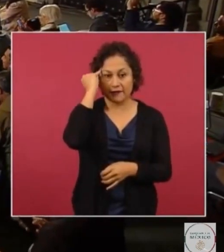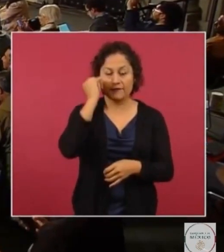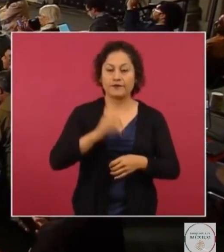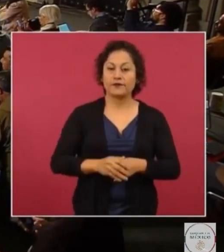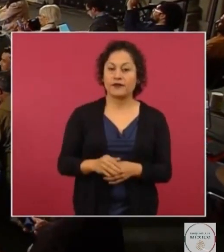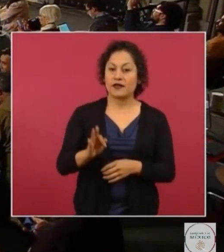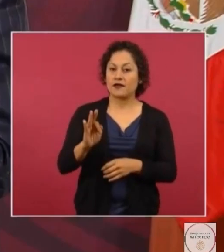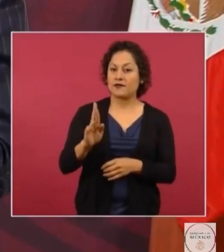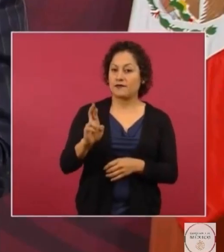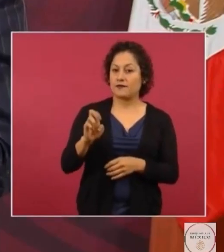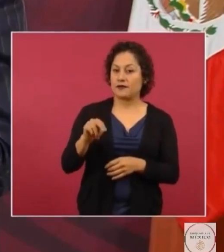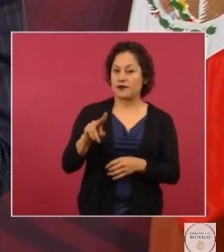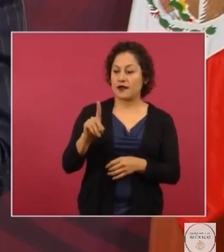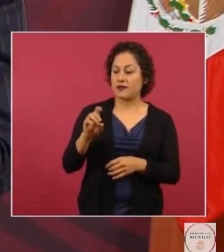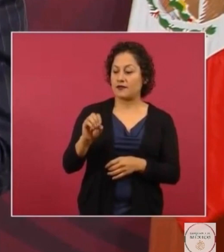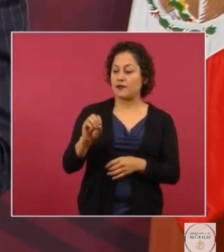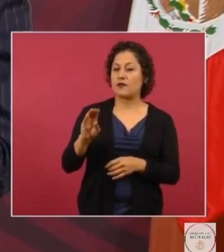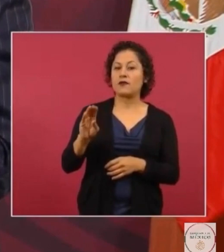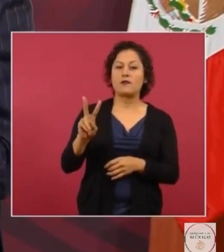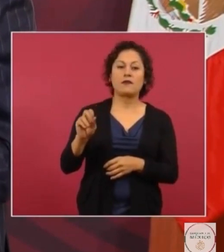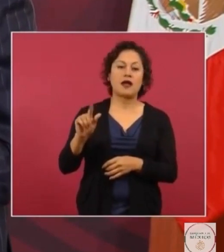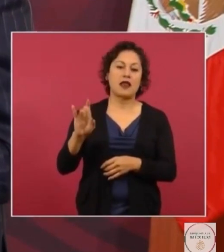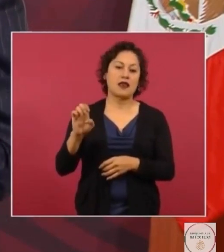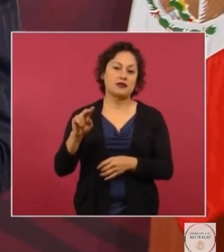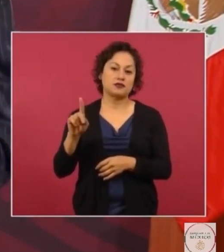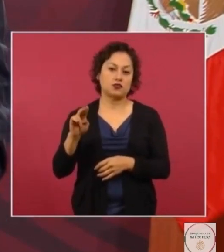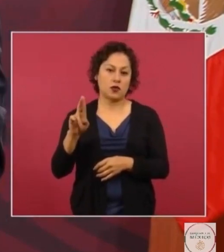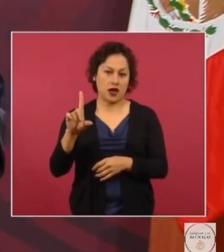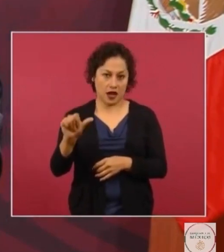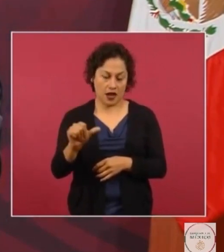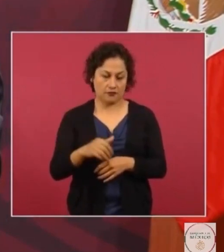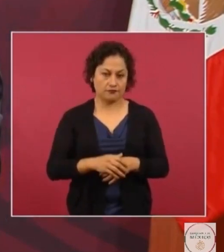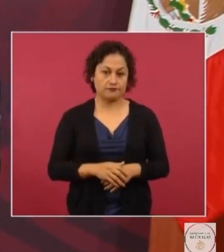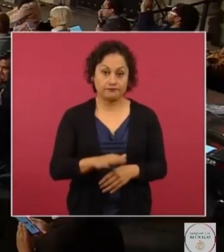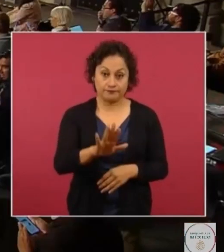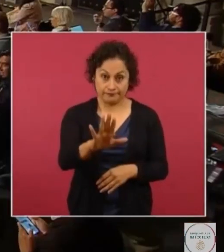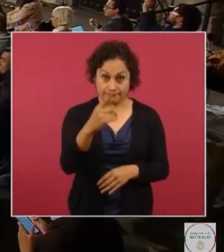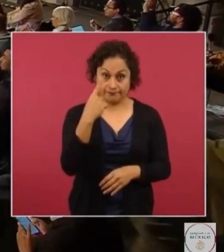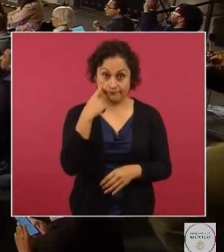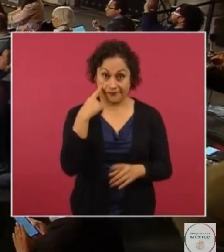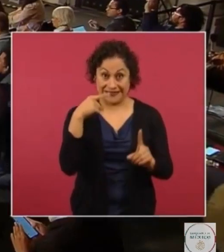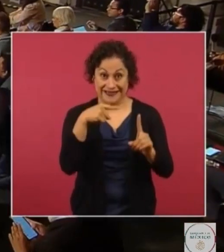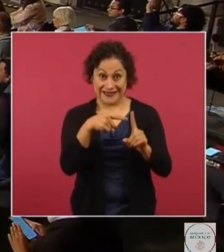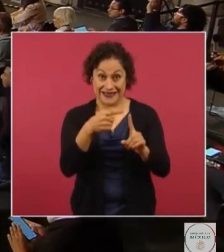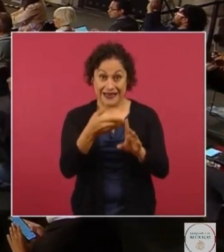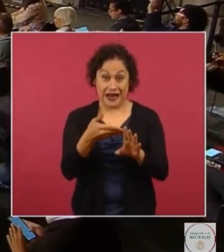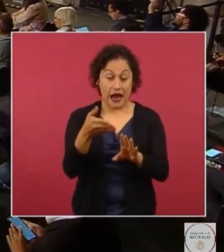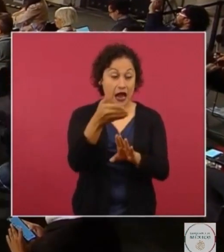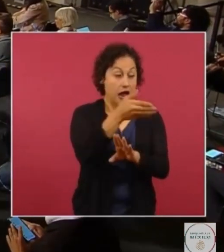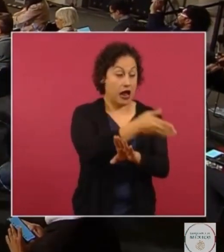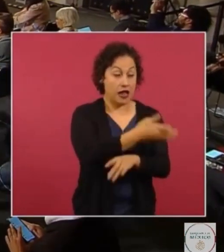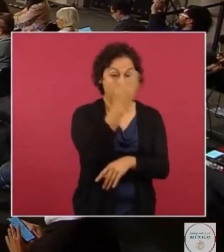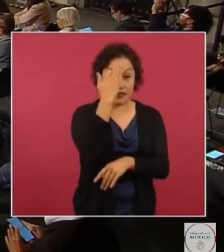Fernando Valenzuela. Miren lo que hizo como novato.